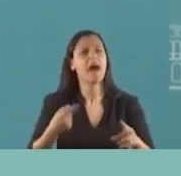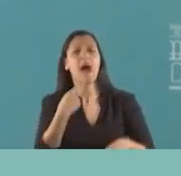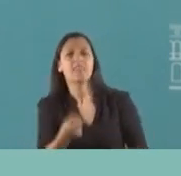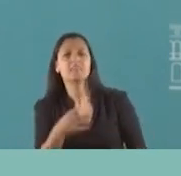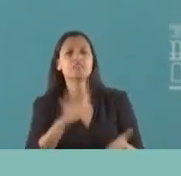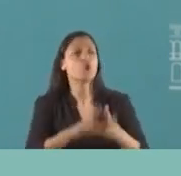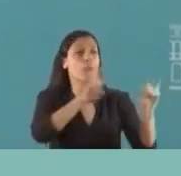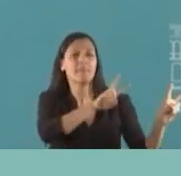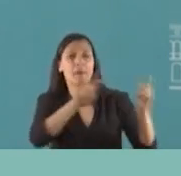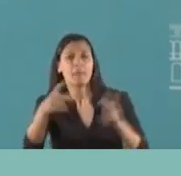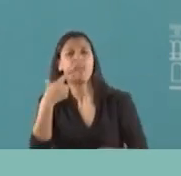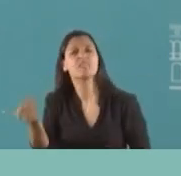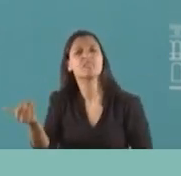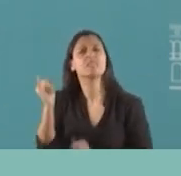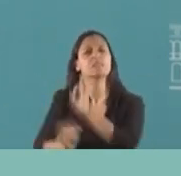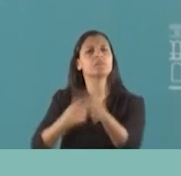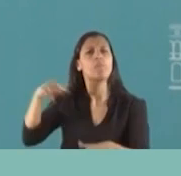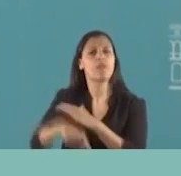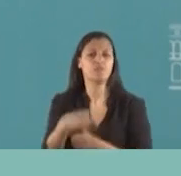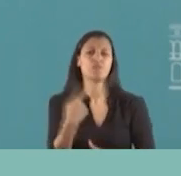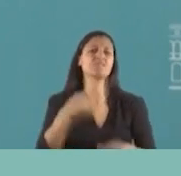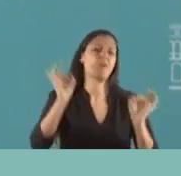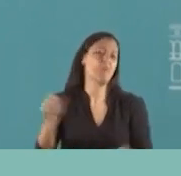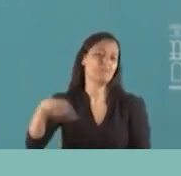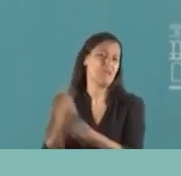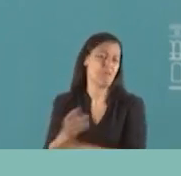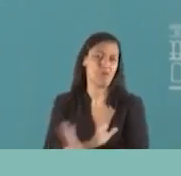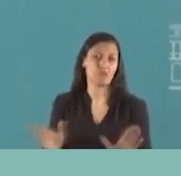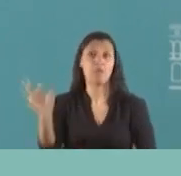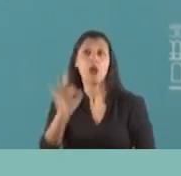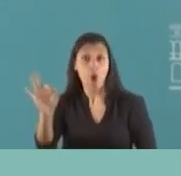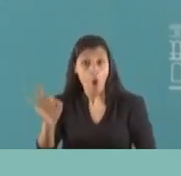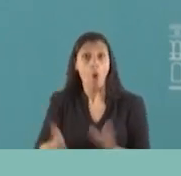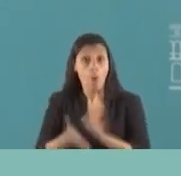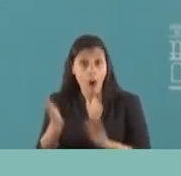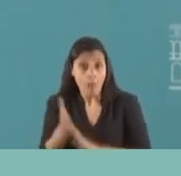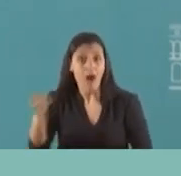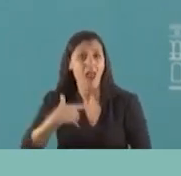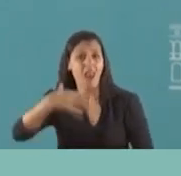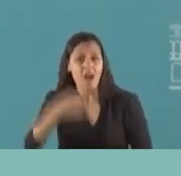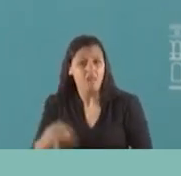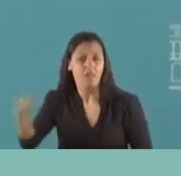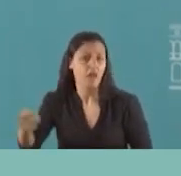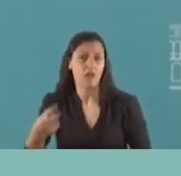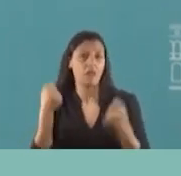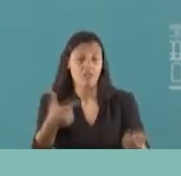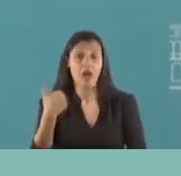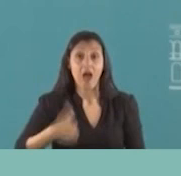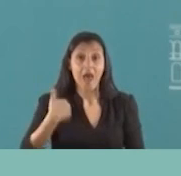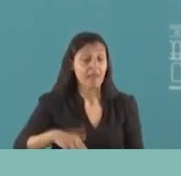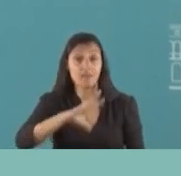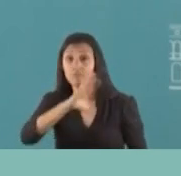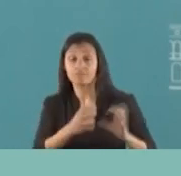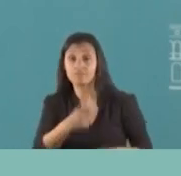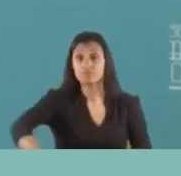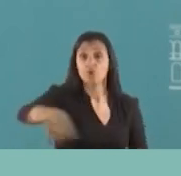todos sabemos que son imposibles de llevar adelante o que en caso de llevar adelante serían realmente la ruina no solo para la Argentina sino para